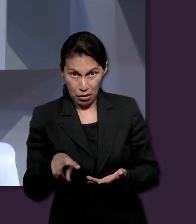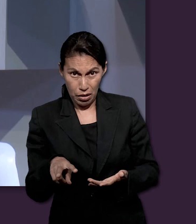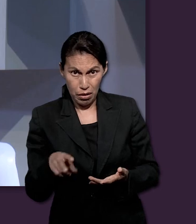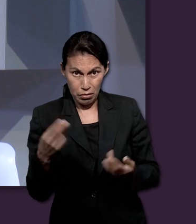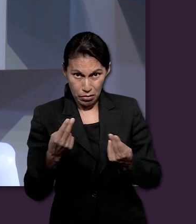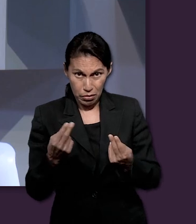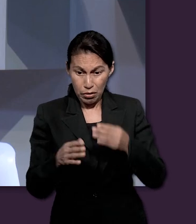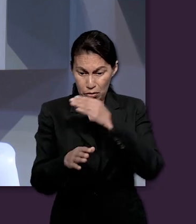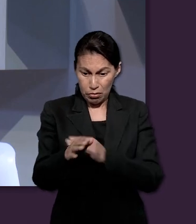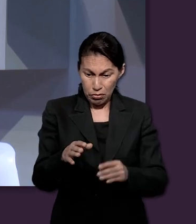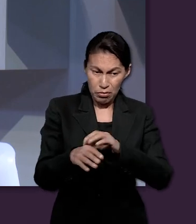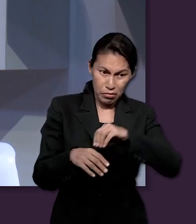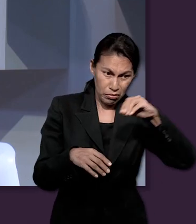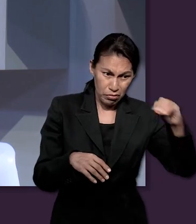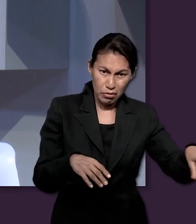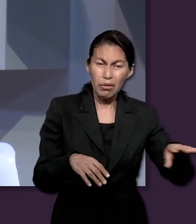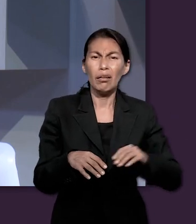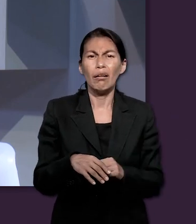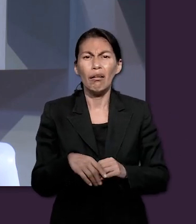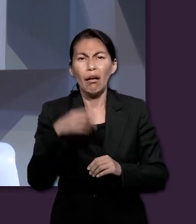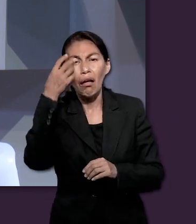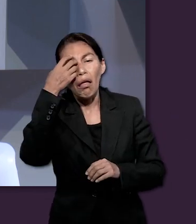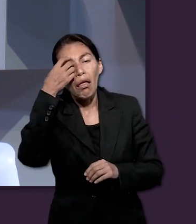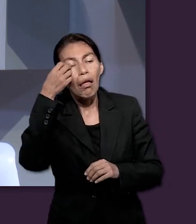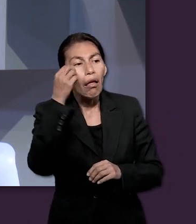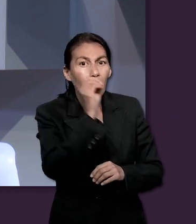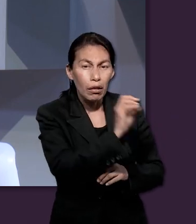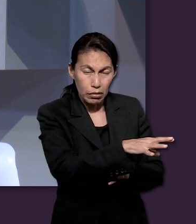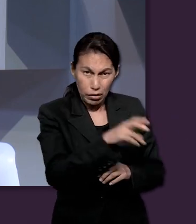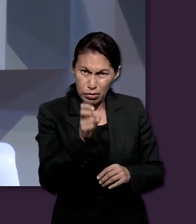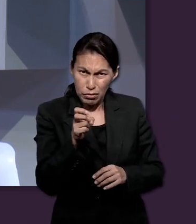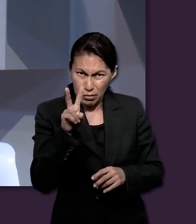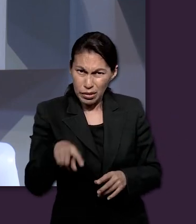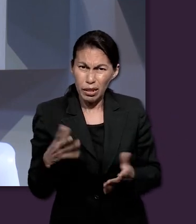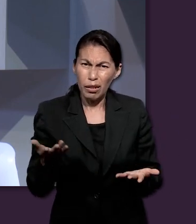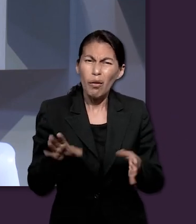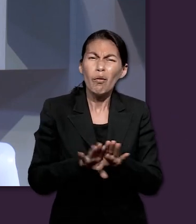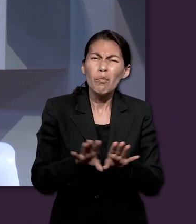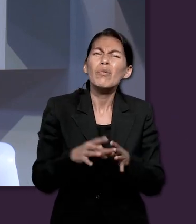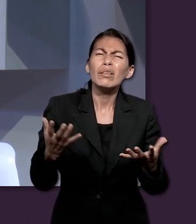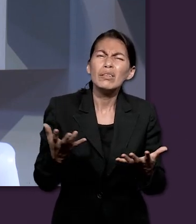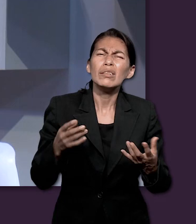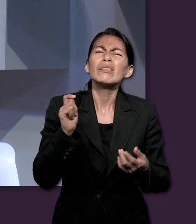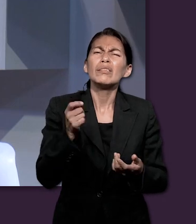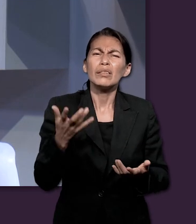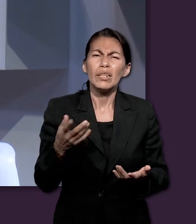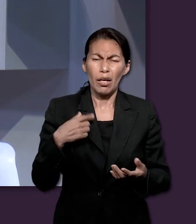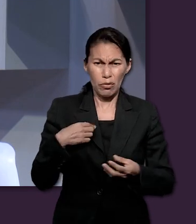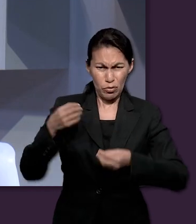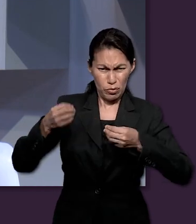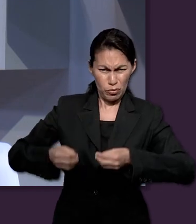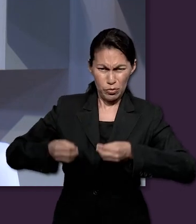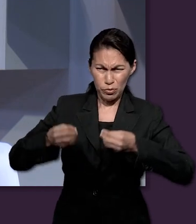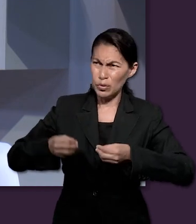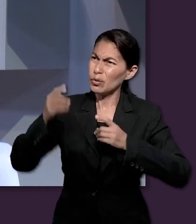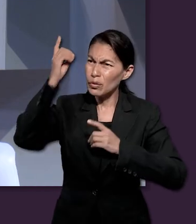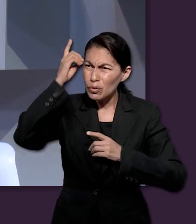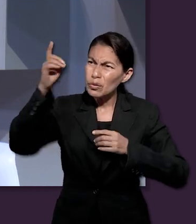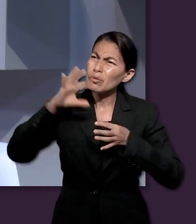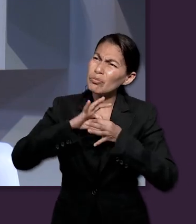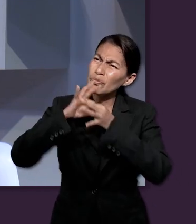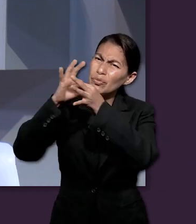tomar literal? ¿O cómo deberíamos tomar en cuenta esto en cuestión de un compromiso que debamos nosotros tener en nuestra